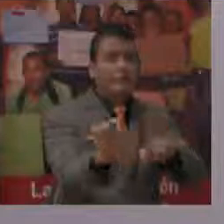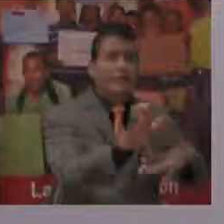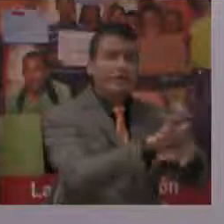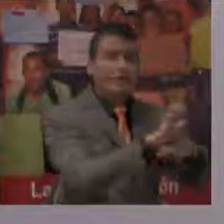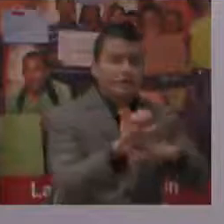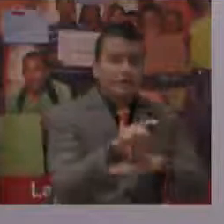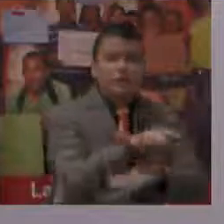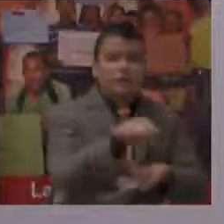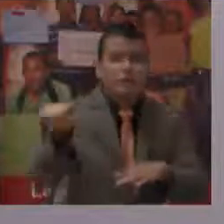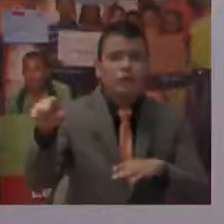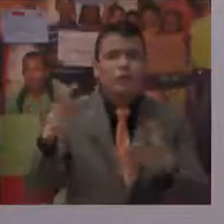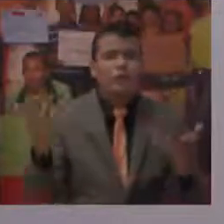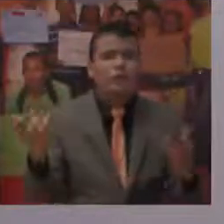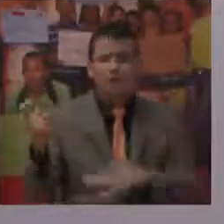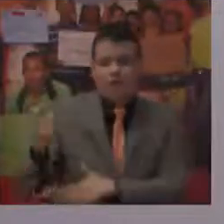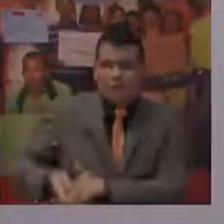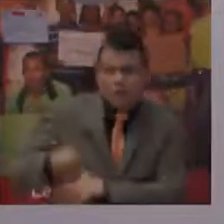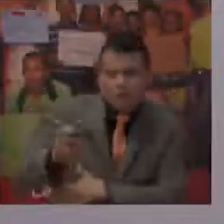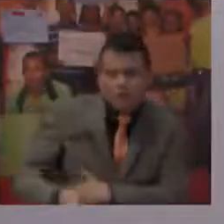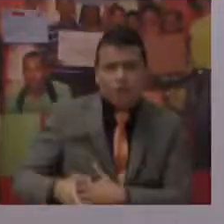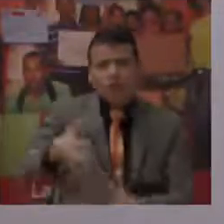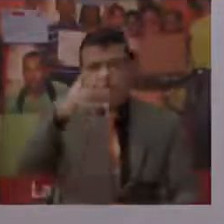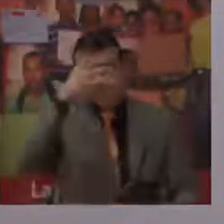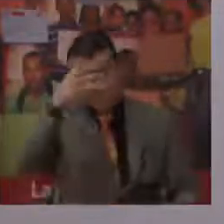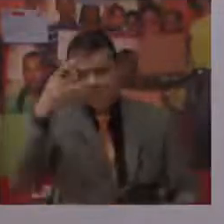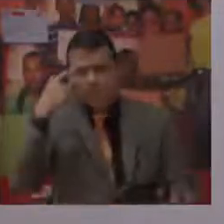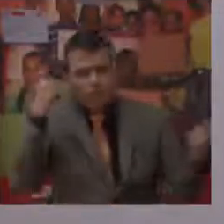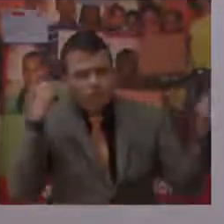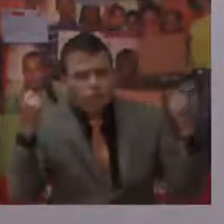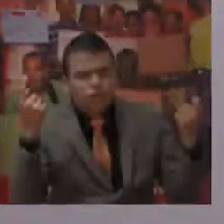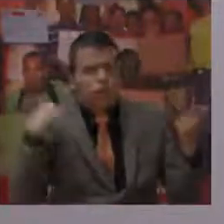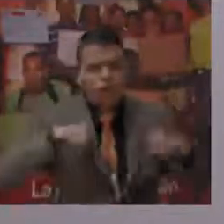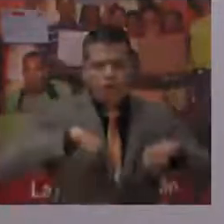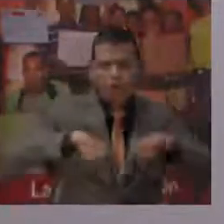interinstitucional, hay un equipo de abogados, de juristas trabajando